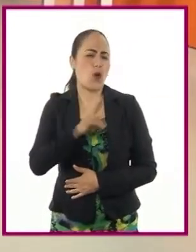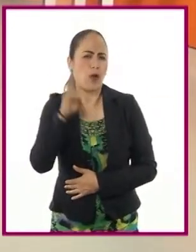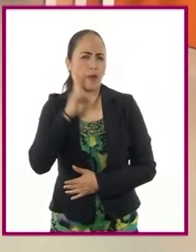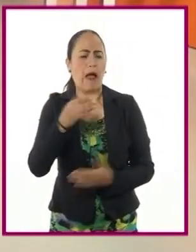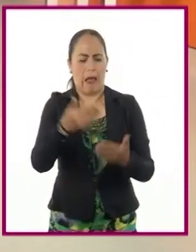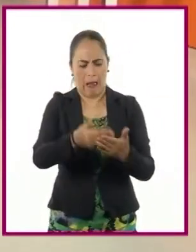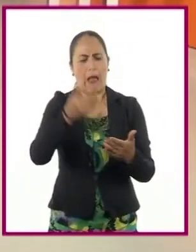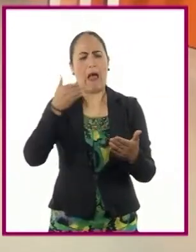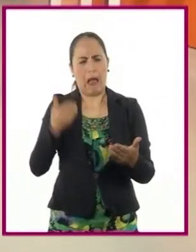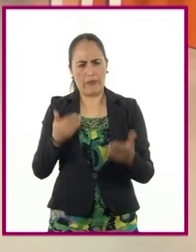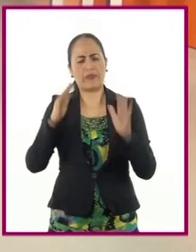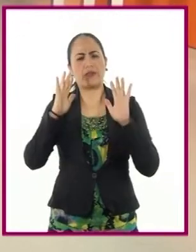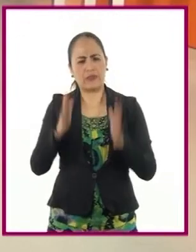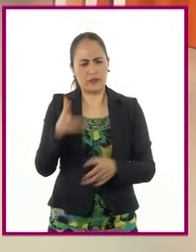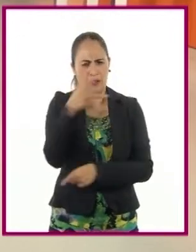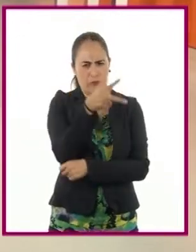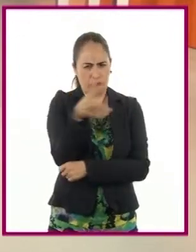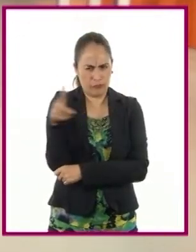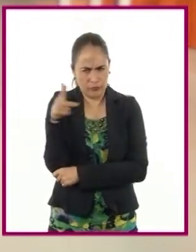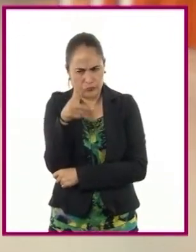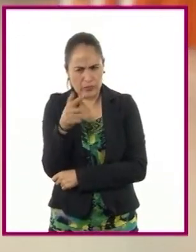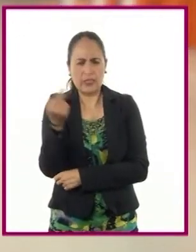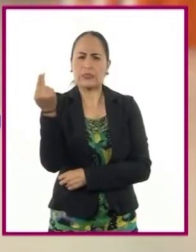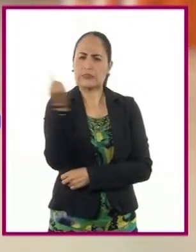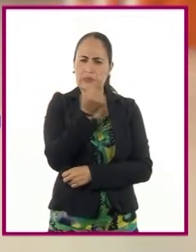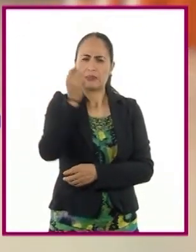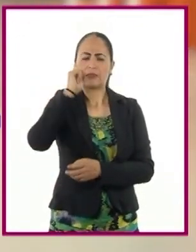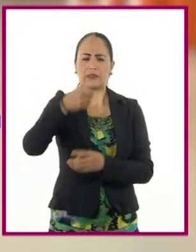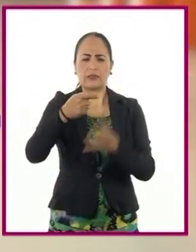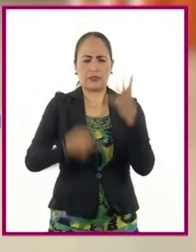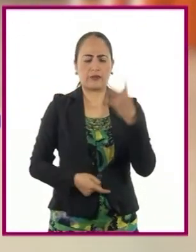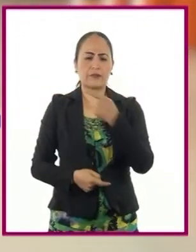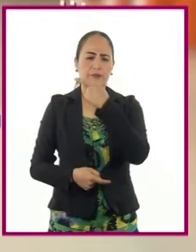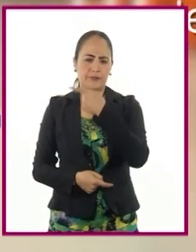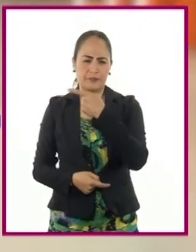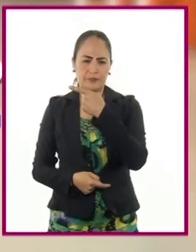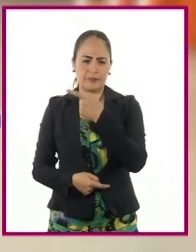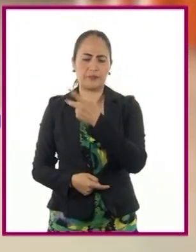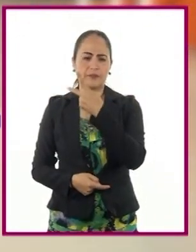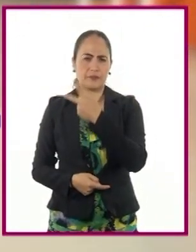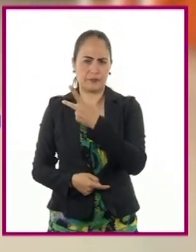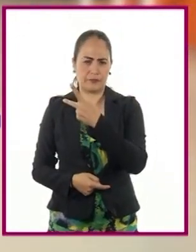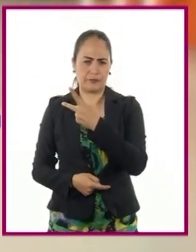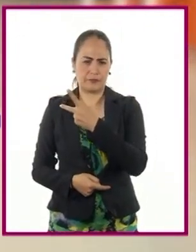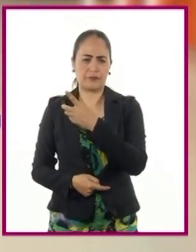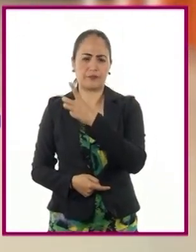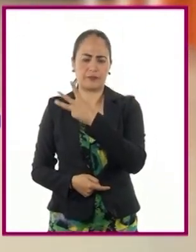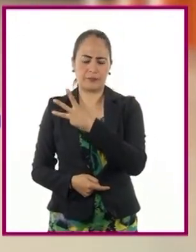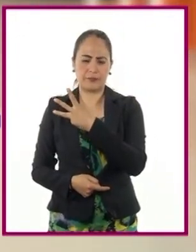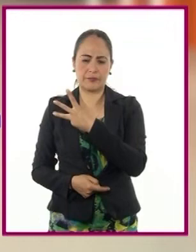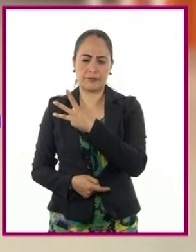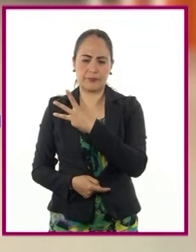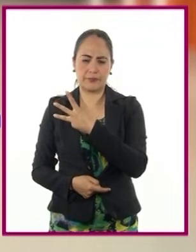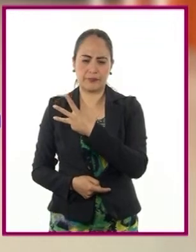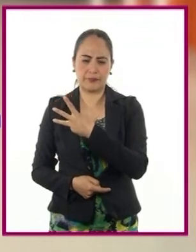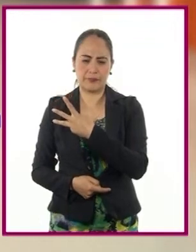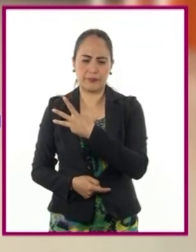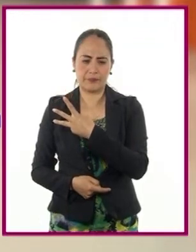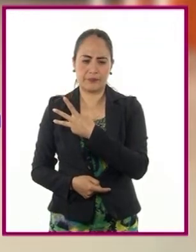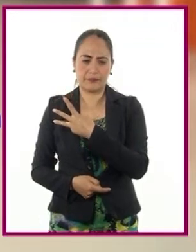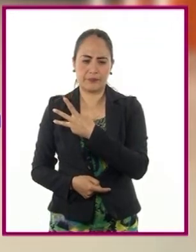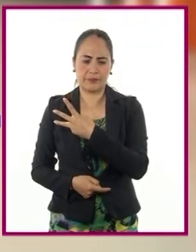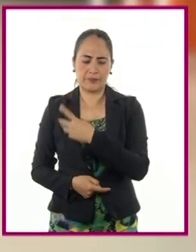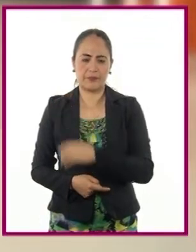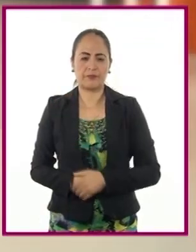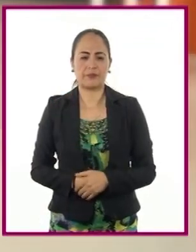con anticipación. ¿Qué necesitamos? Ácido clorhídrico, aluminio, un globo y un palito de madera o